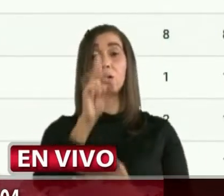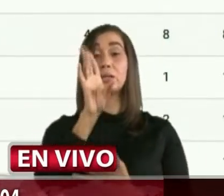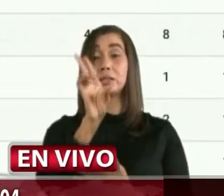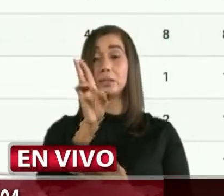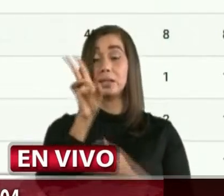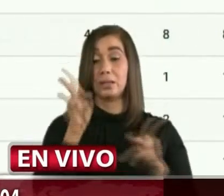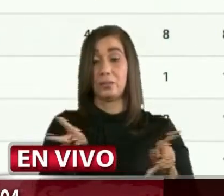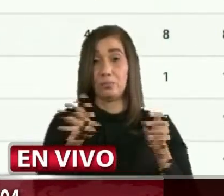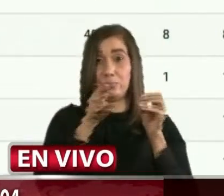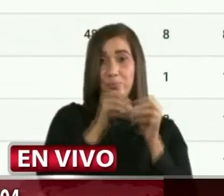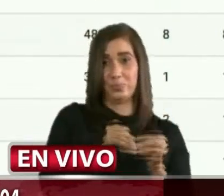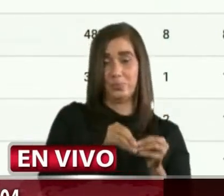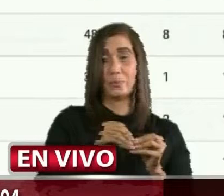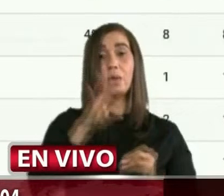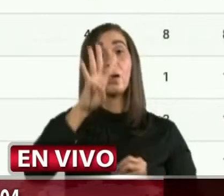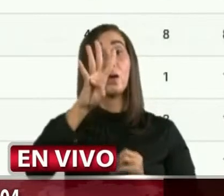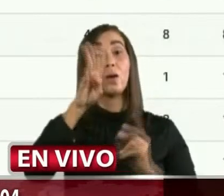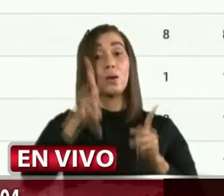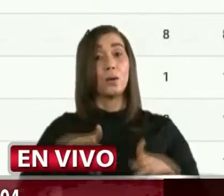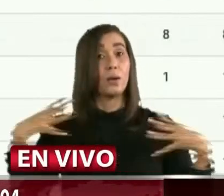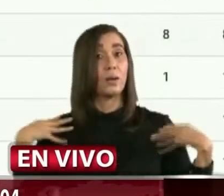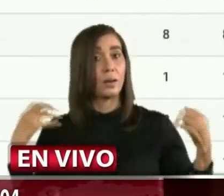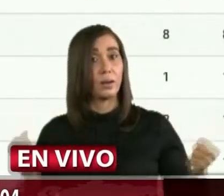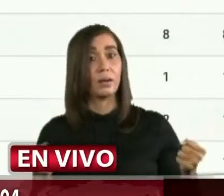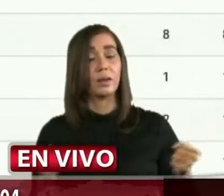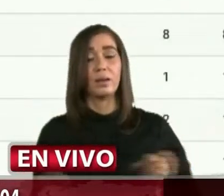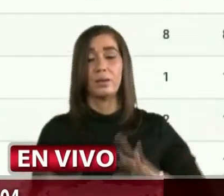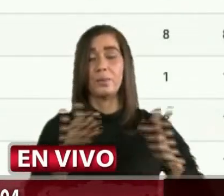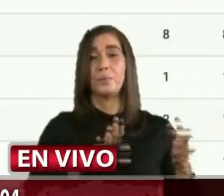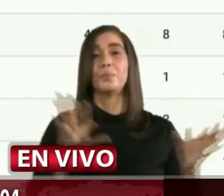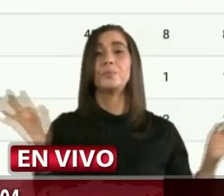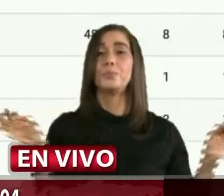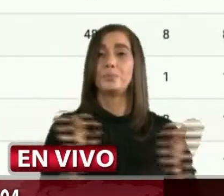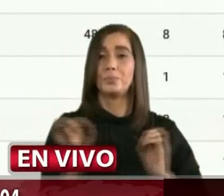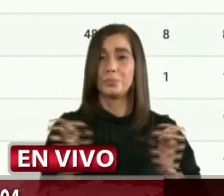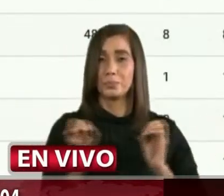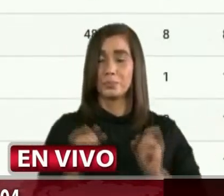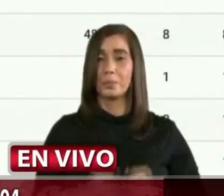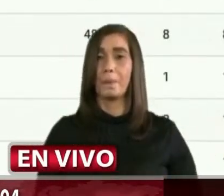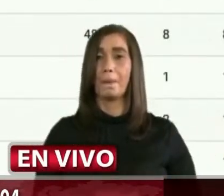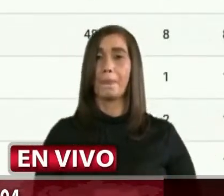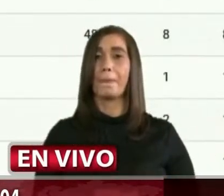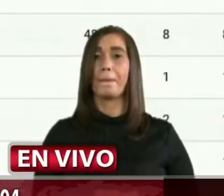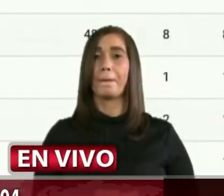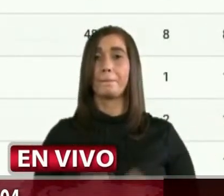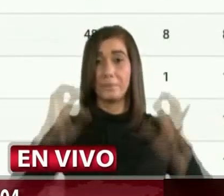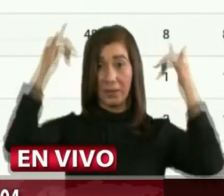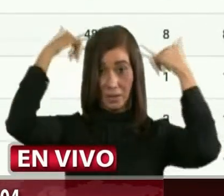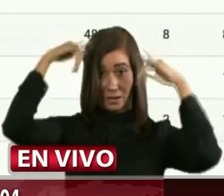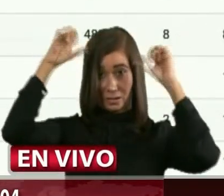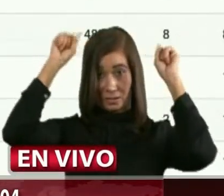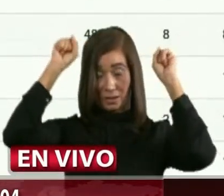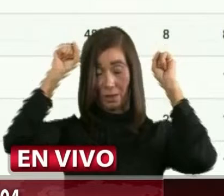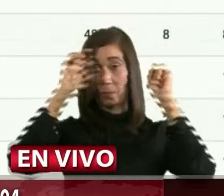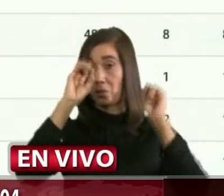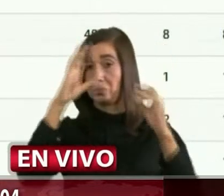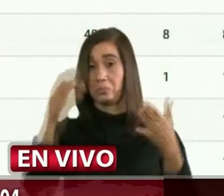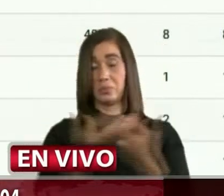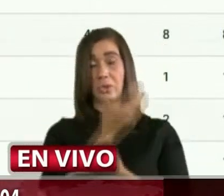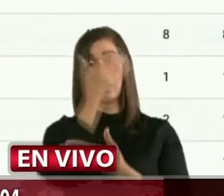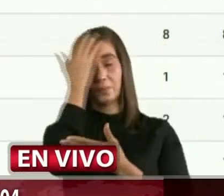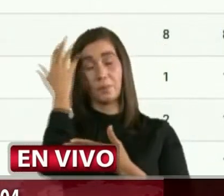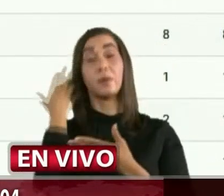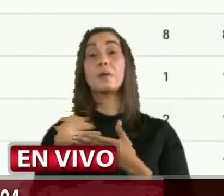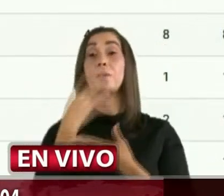7 acumulados, 4 recuperados, 0 fallecimientos. El Ceibo, 0 casos